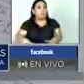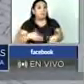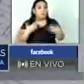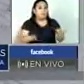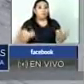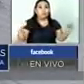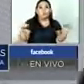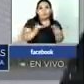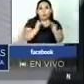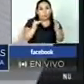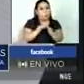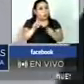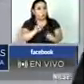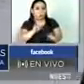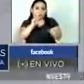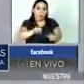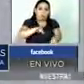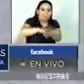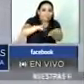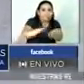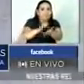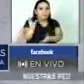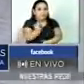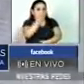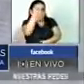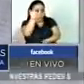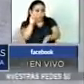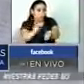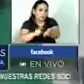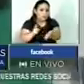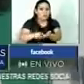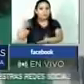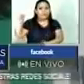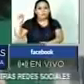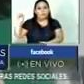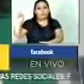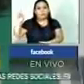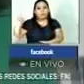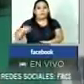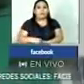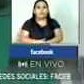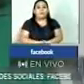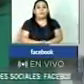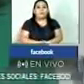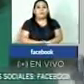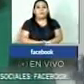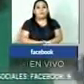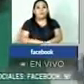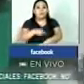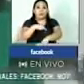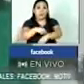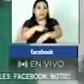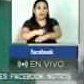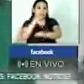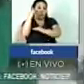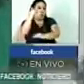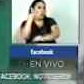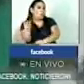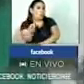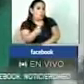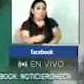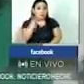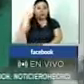estarían exentos del cobro de intereses, recargos y multas. Y es que el plazo del pago sería hasta de